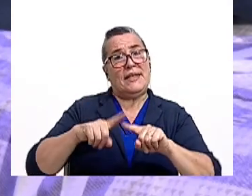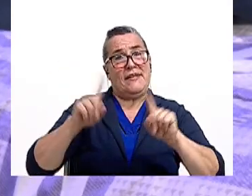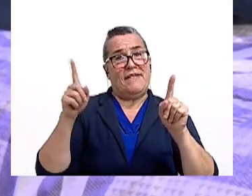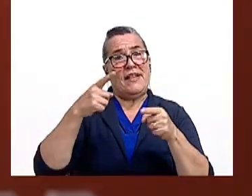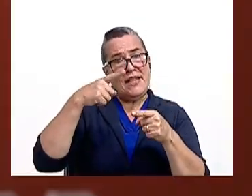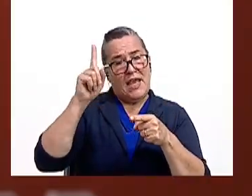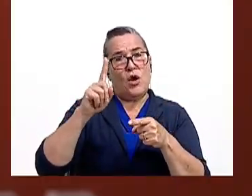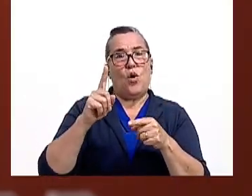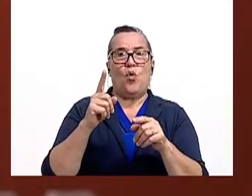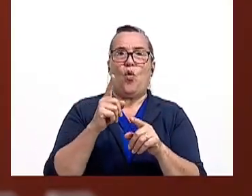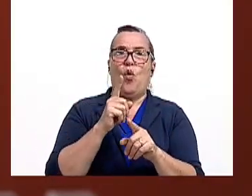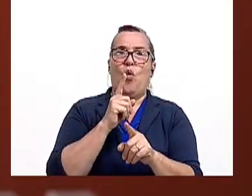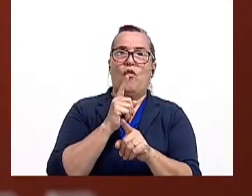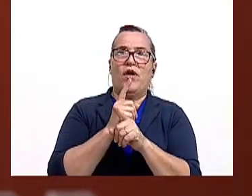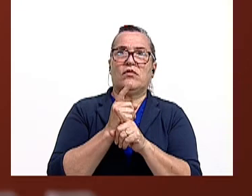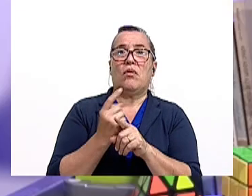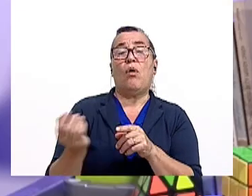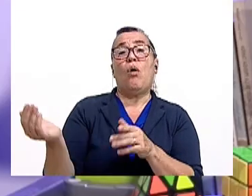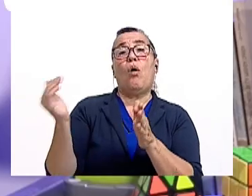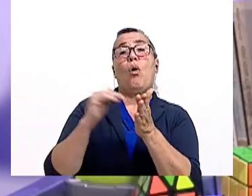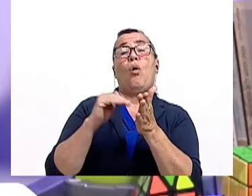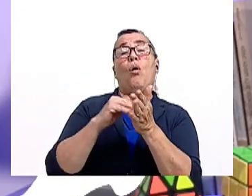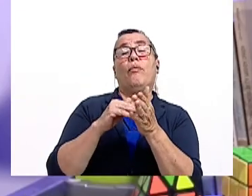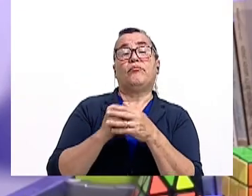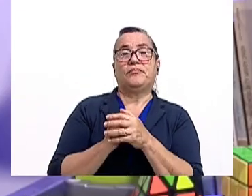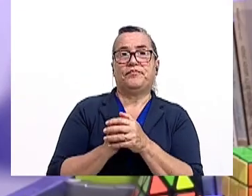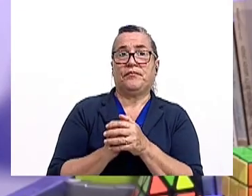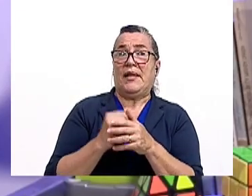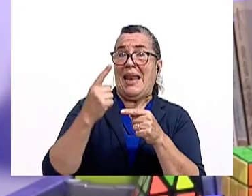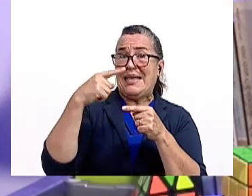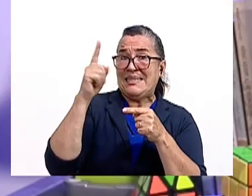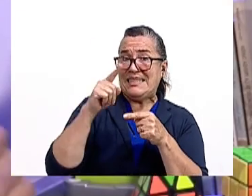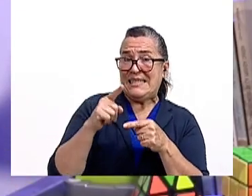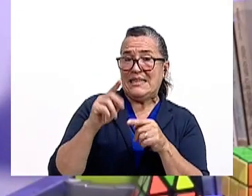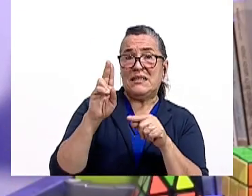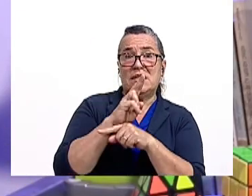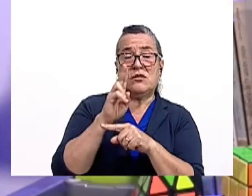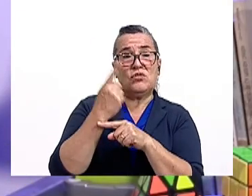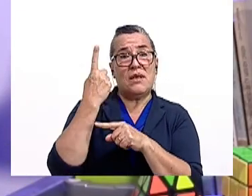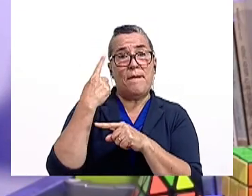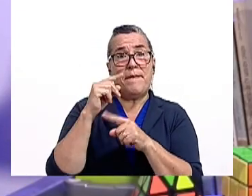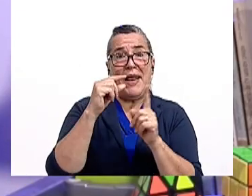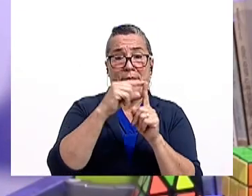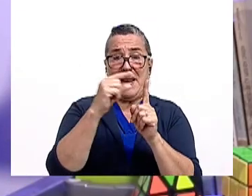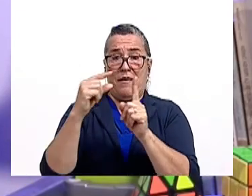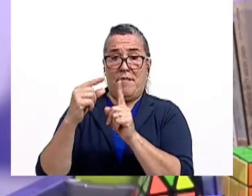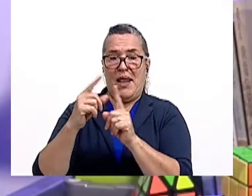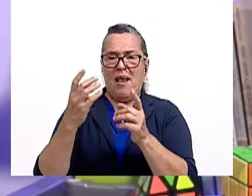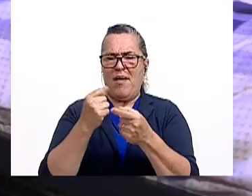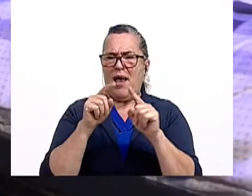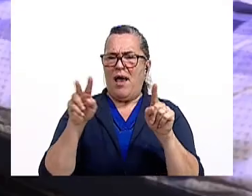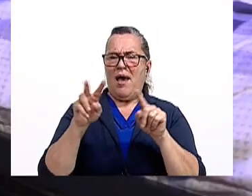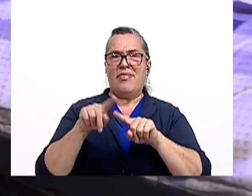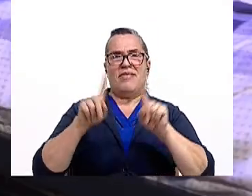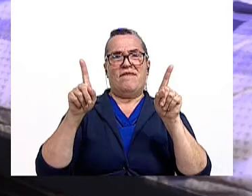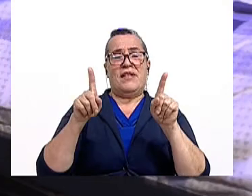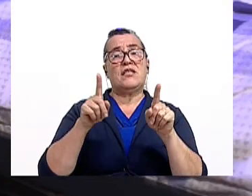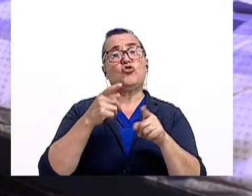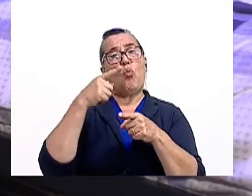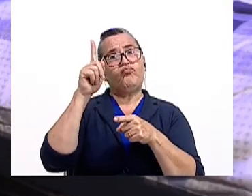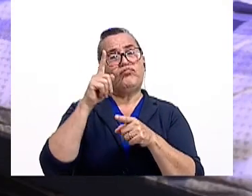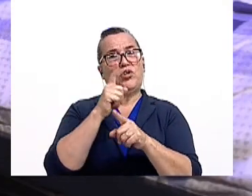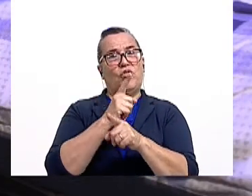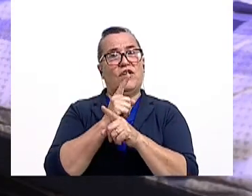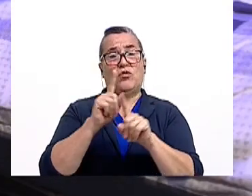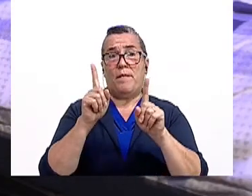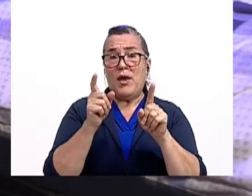acento correcto. ¡Va de nuevo! Y las tildes se utilizan para diferenciar palabras o darle el acento correcto. Pero en el